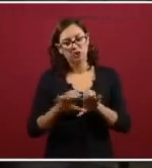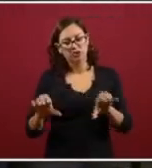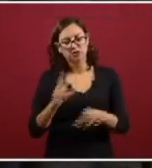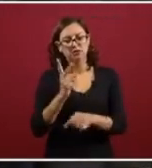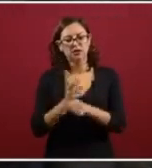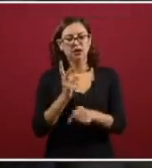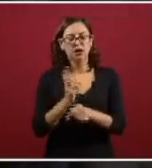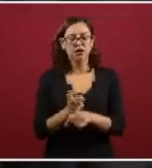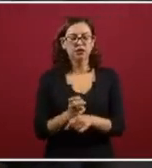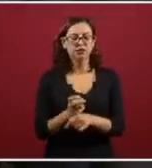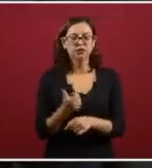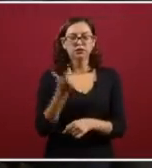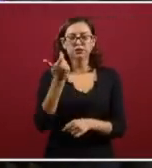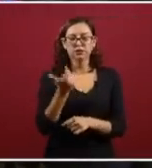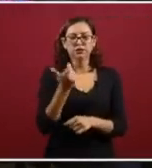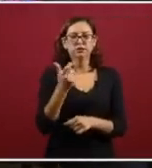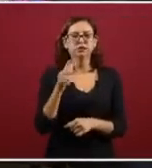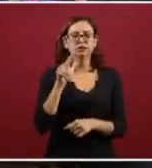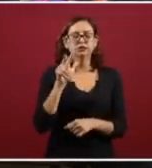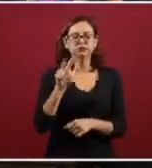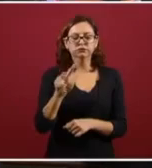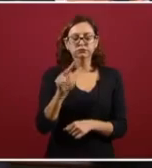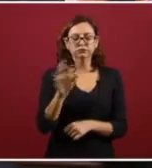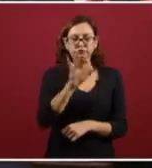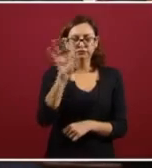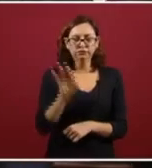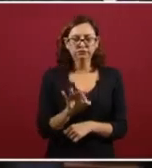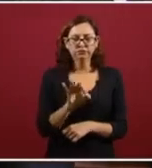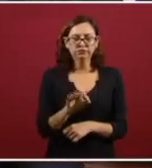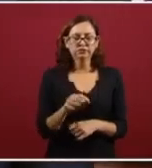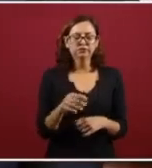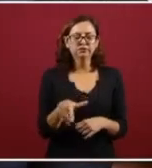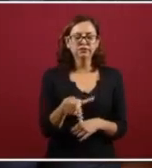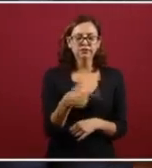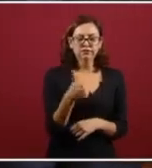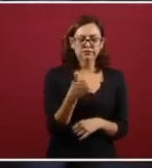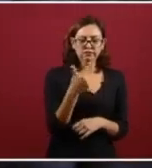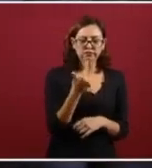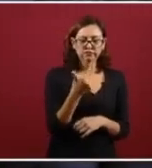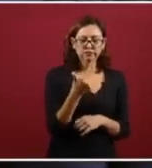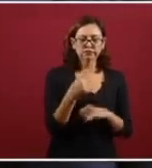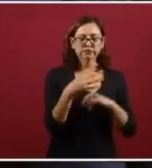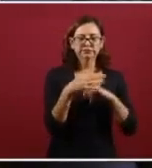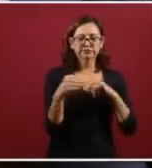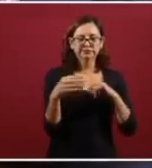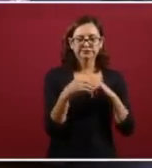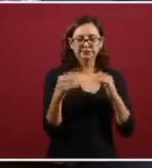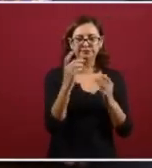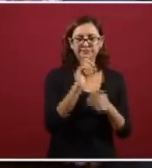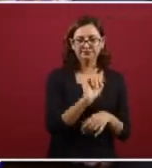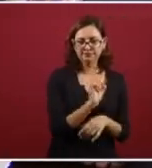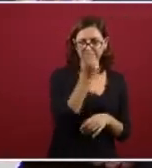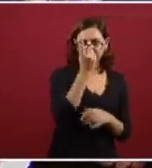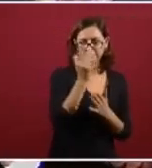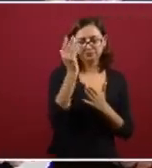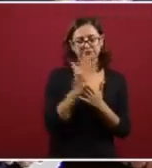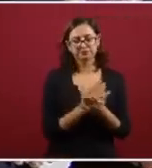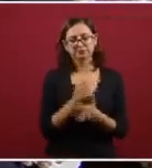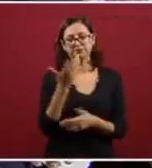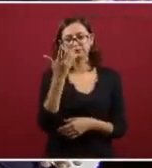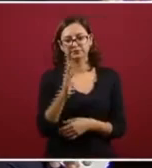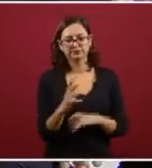la tarifa se redujo 18% al pasar de 12 a 10 centavos de dólar. El ahorro total